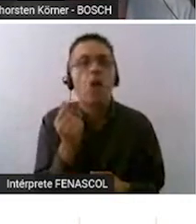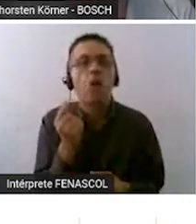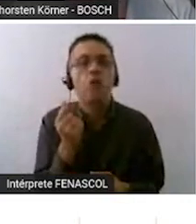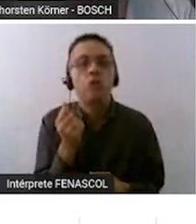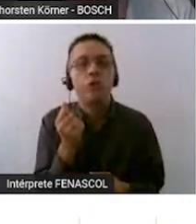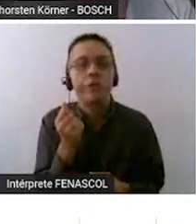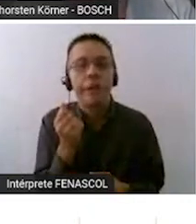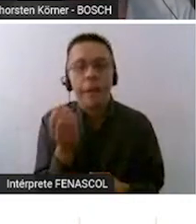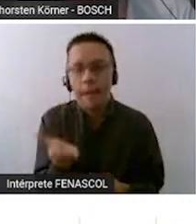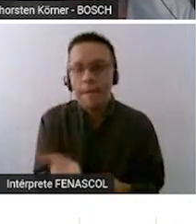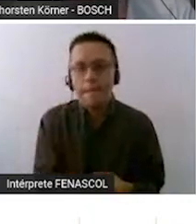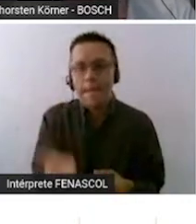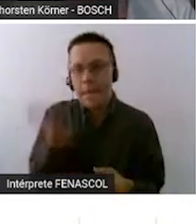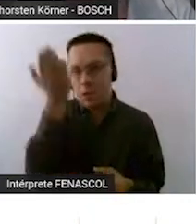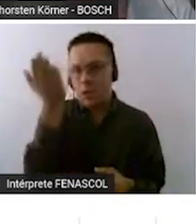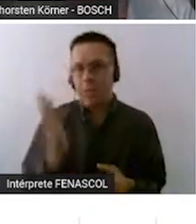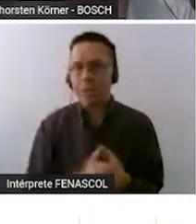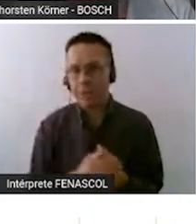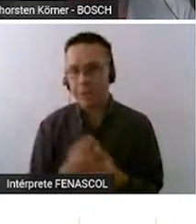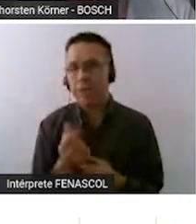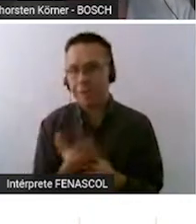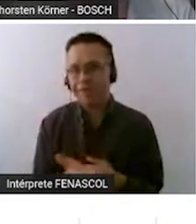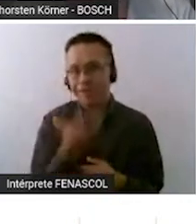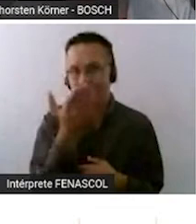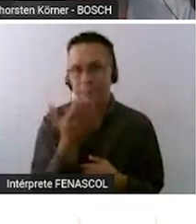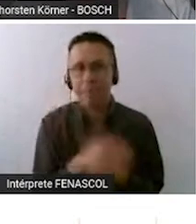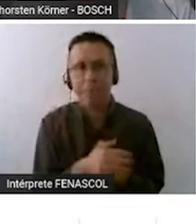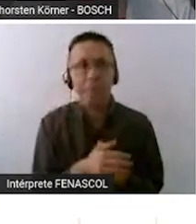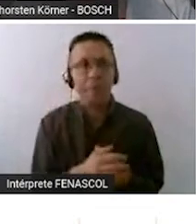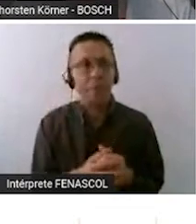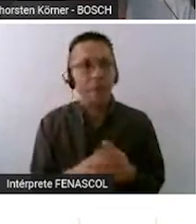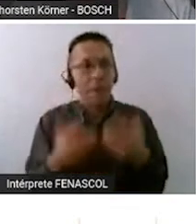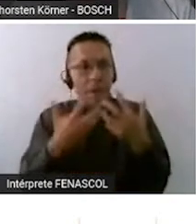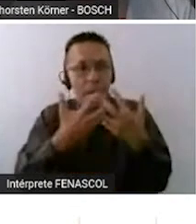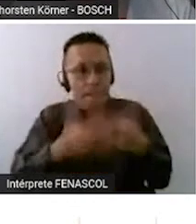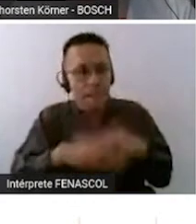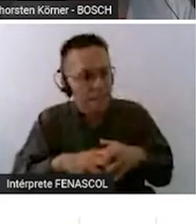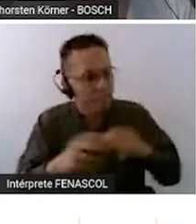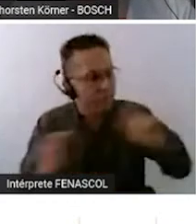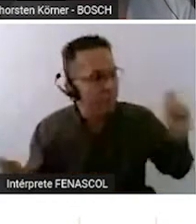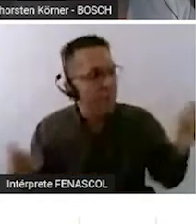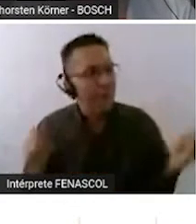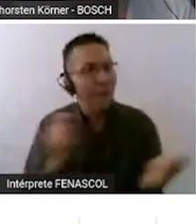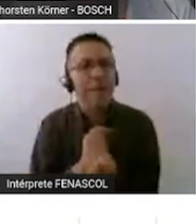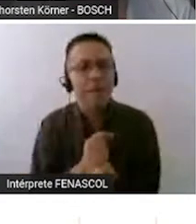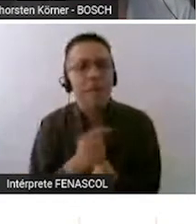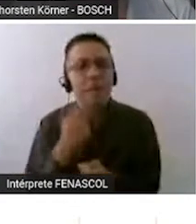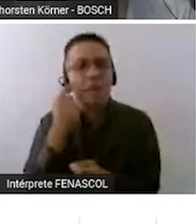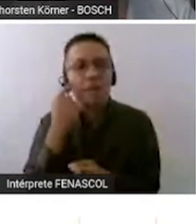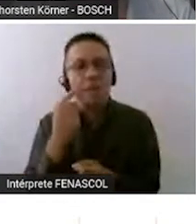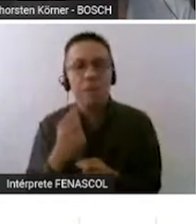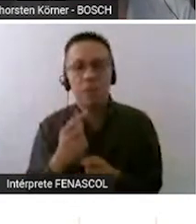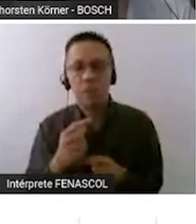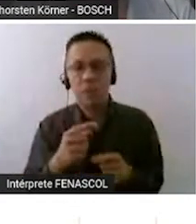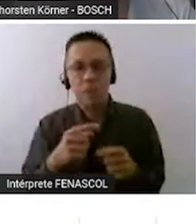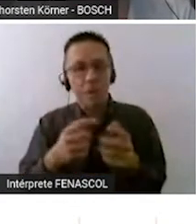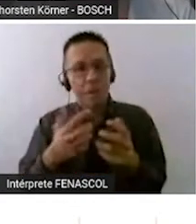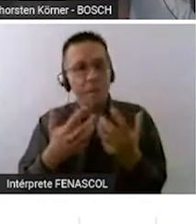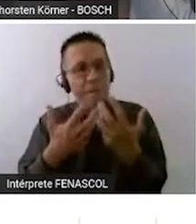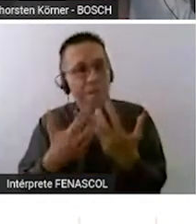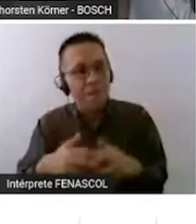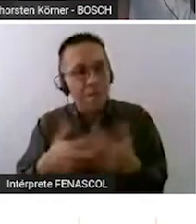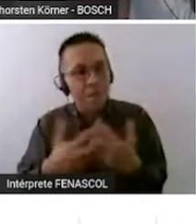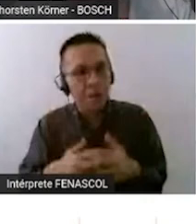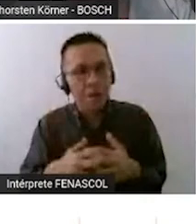realmente una revolución en las empresas, es decir, pasar de una fabricación mecánica con máquinas eléctricas